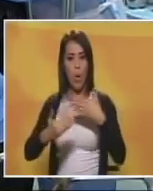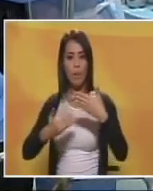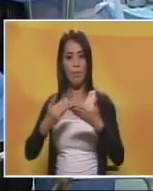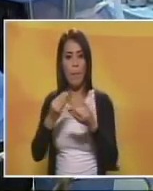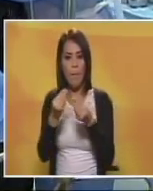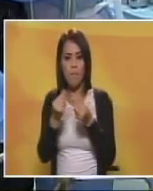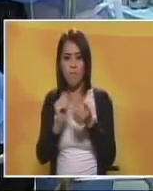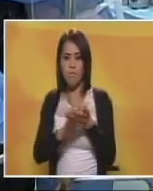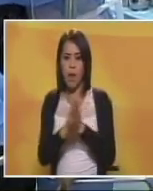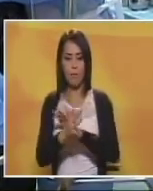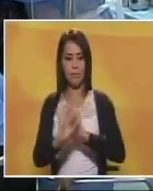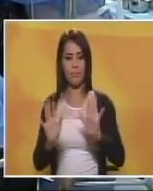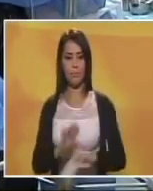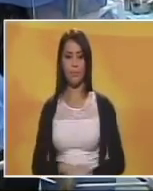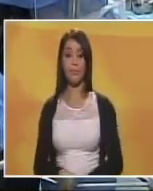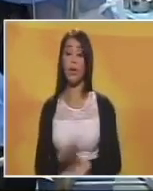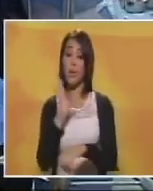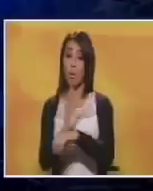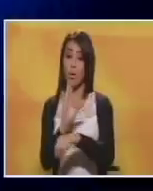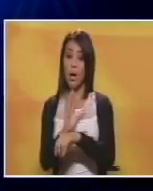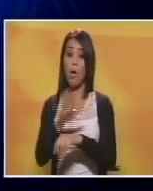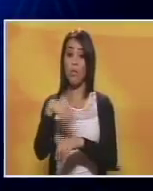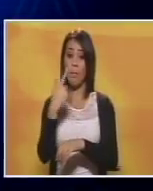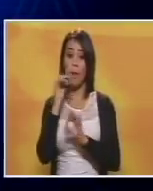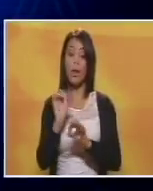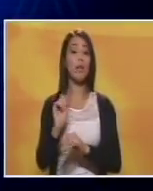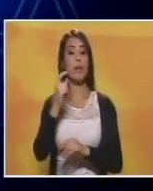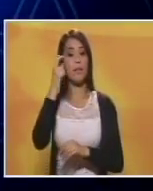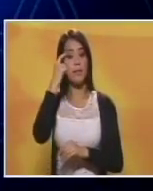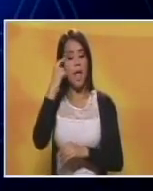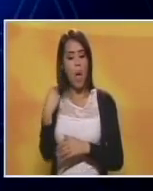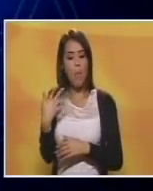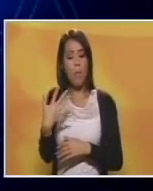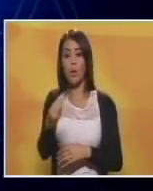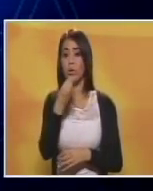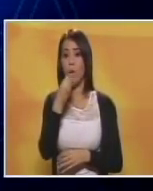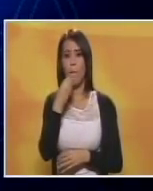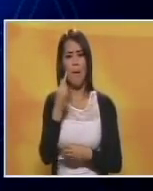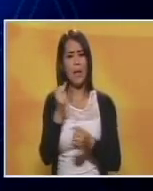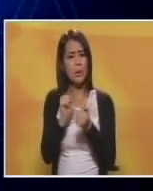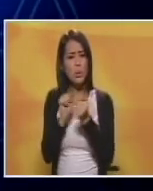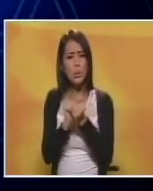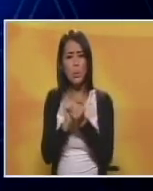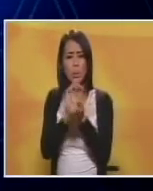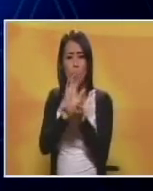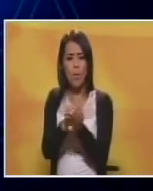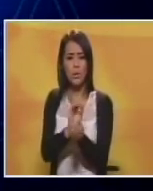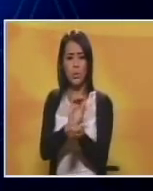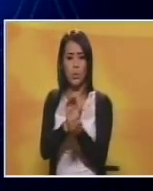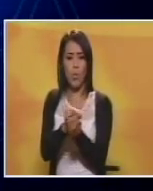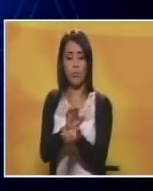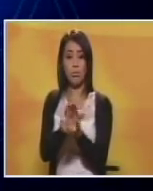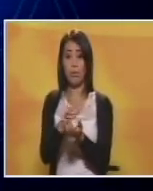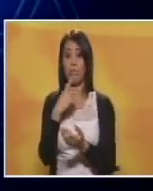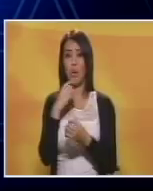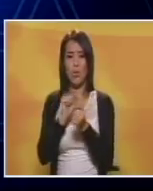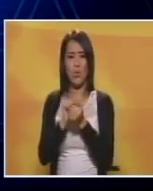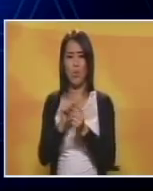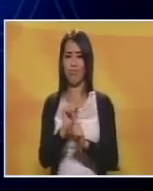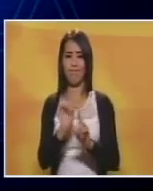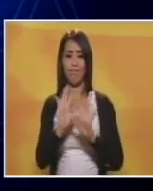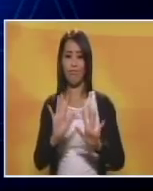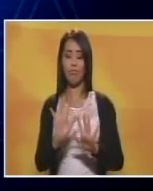En cuanto a los cuidados posoperatorios, los primeros días no debemos comer alimentos duros que puedan desprender la placa de cicatrización